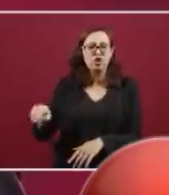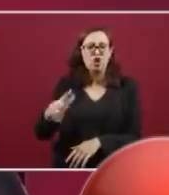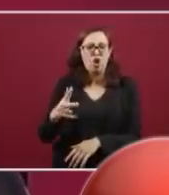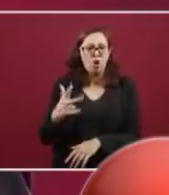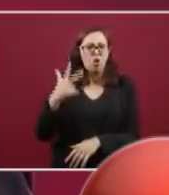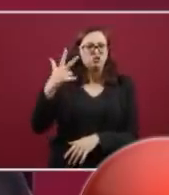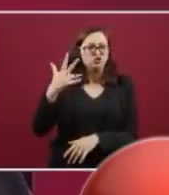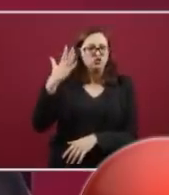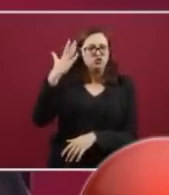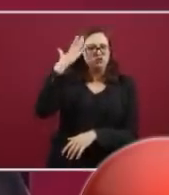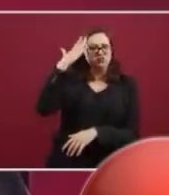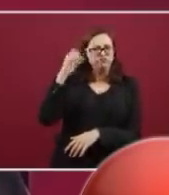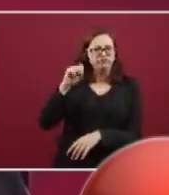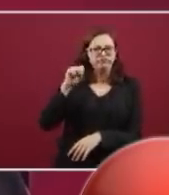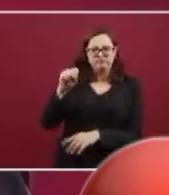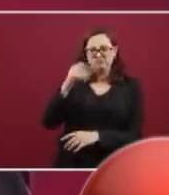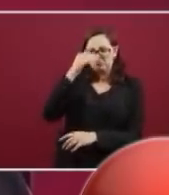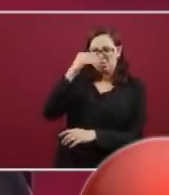dirigentes.